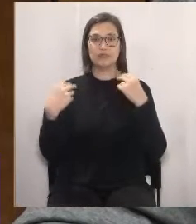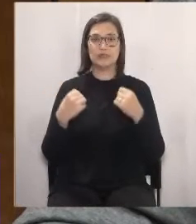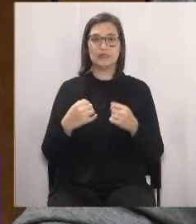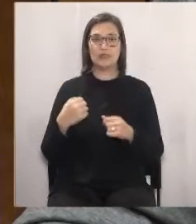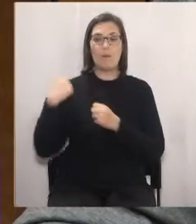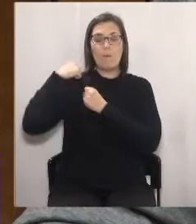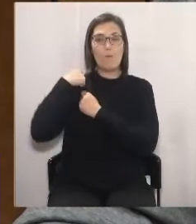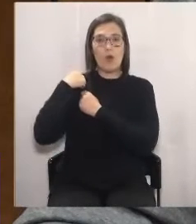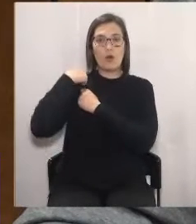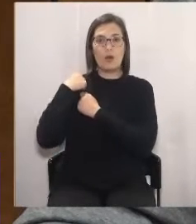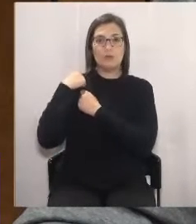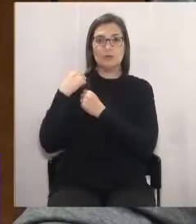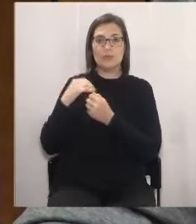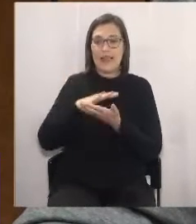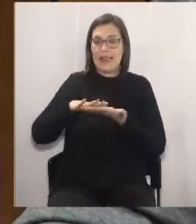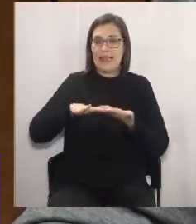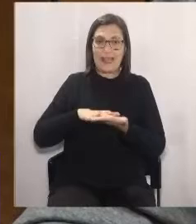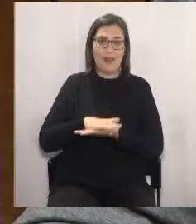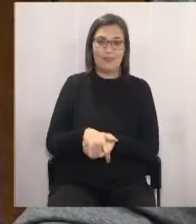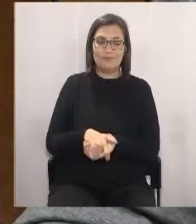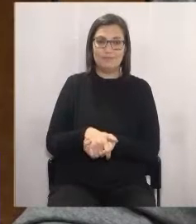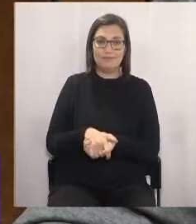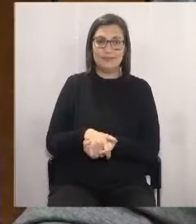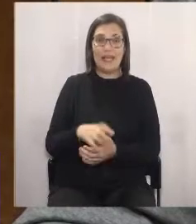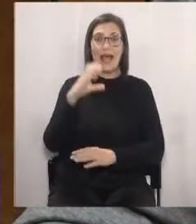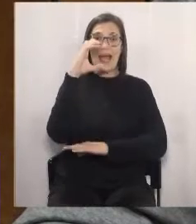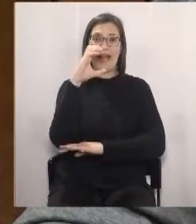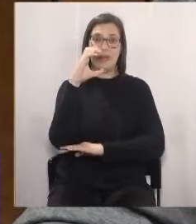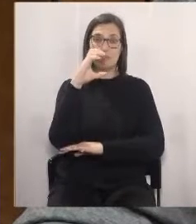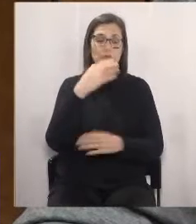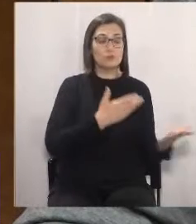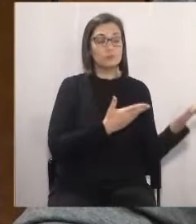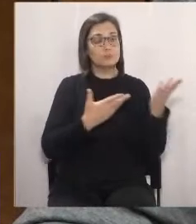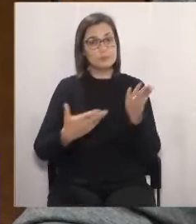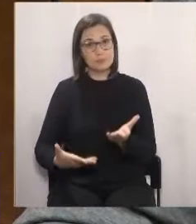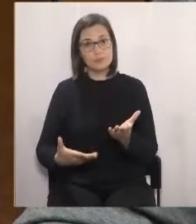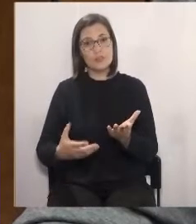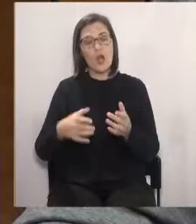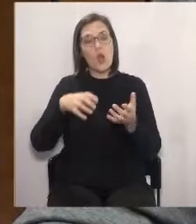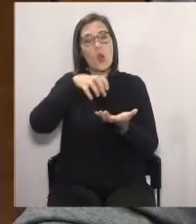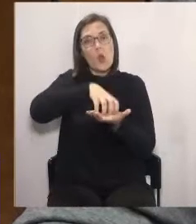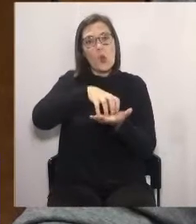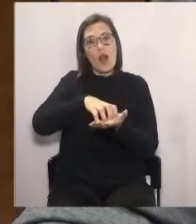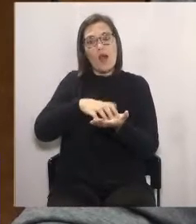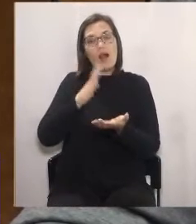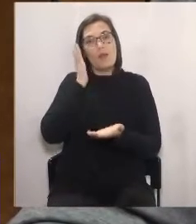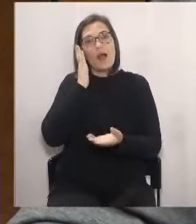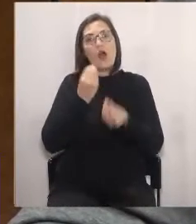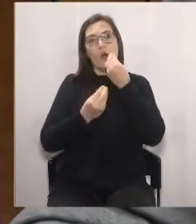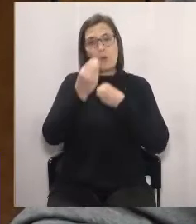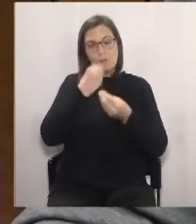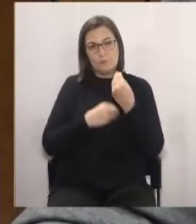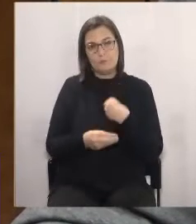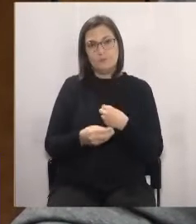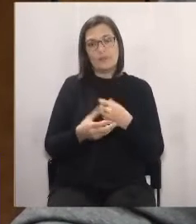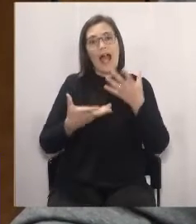bolso, no tenía nada, y el campus de Maldonado me brindó alojamiento, comida,